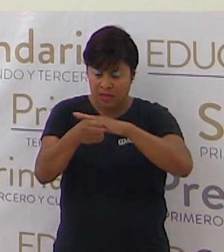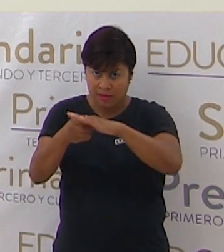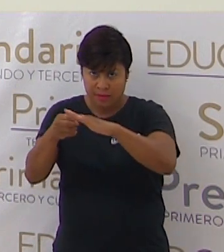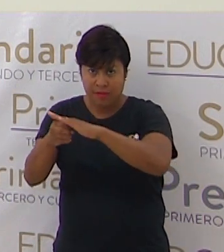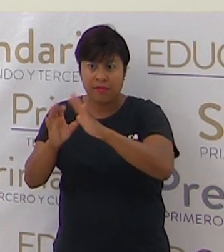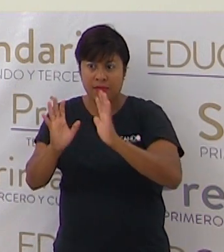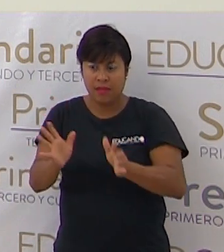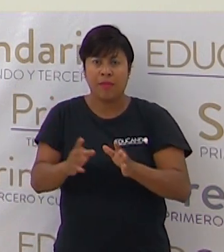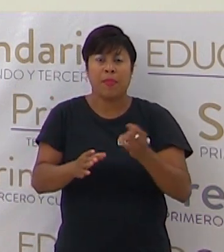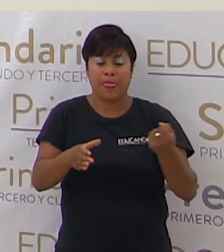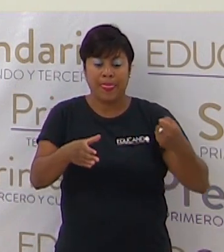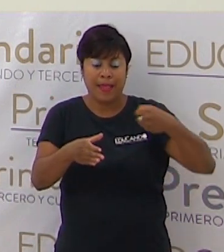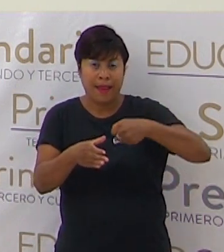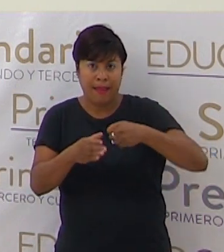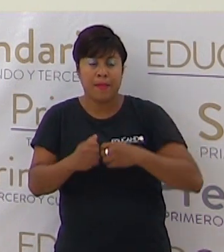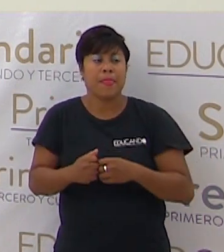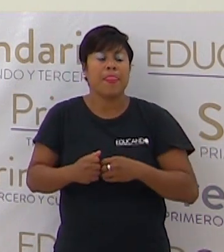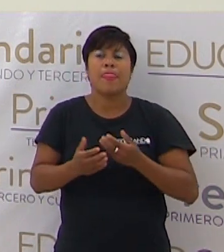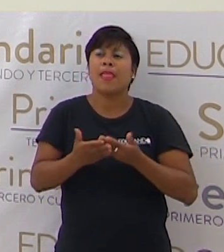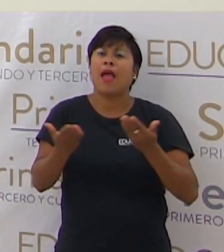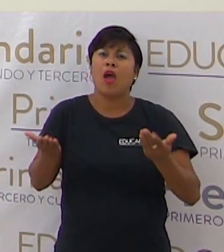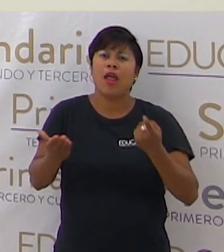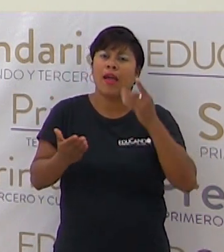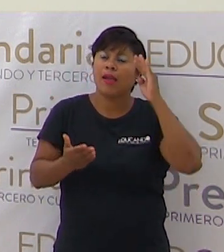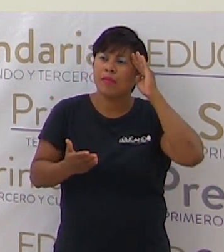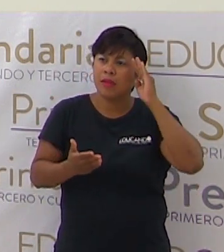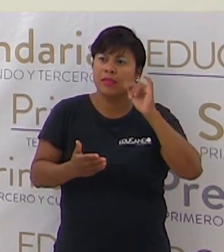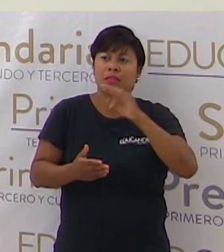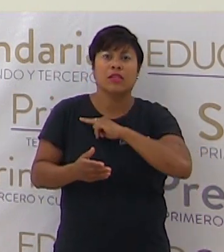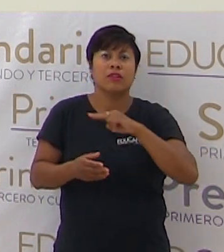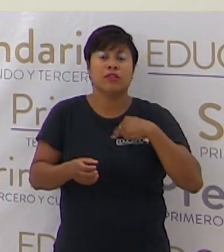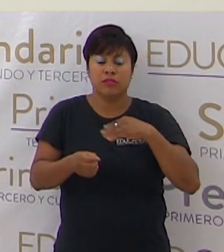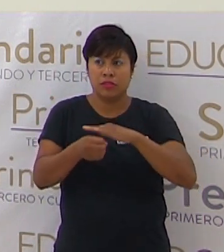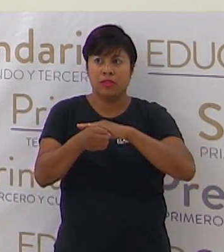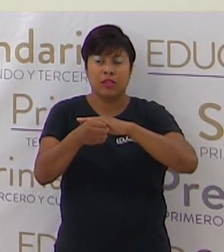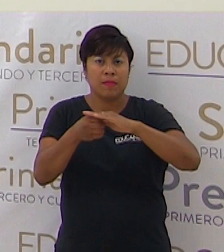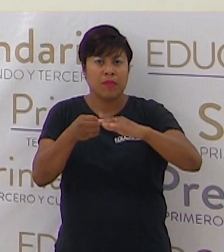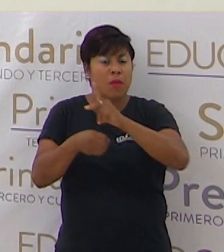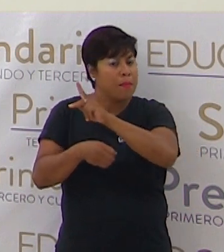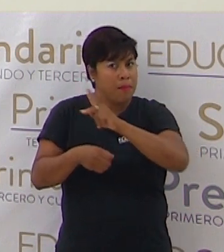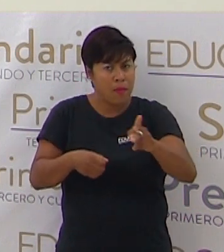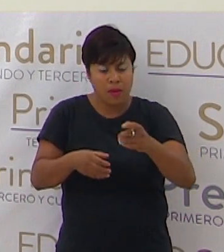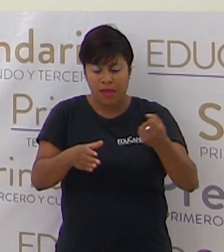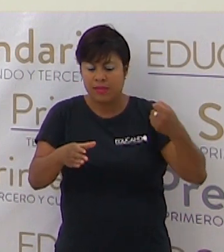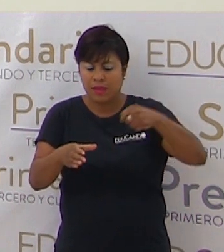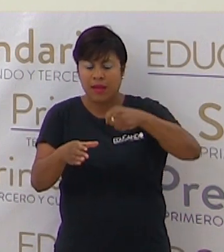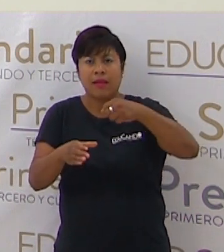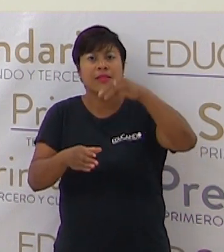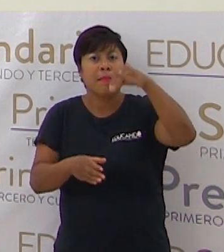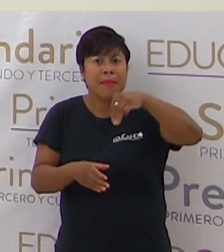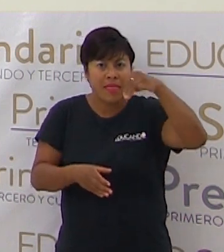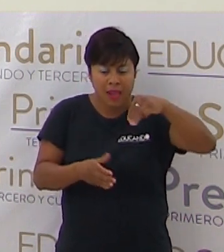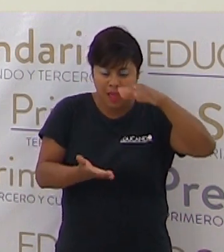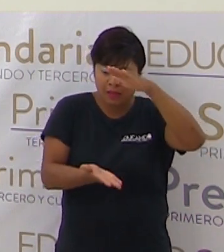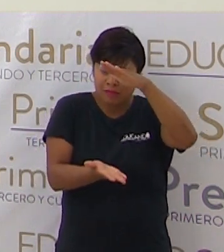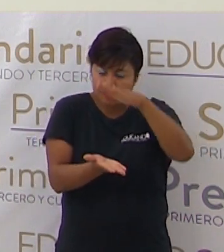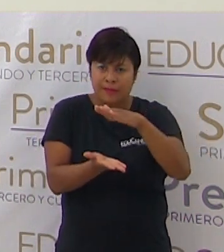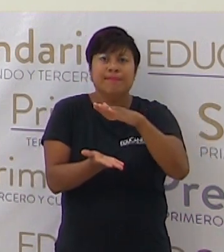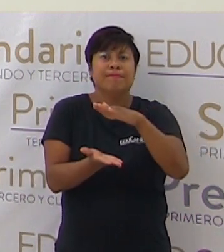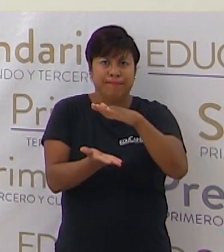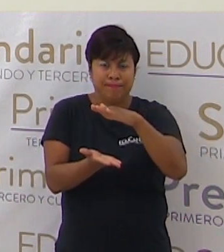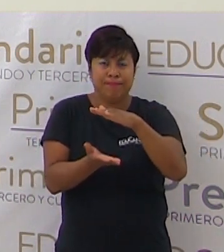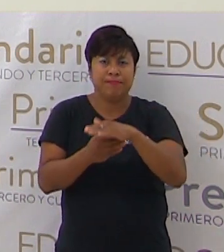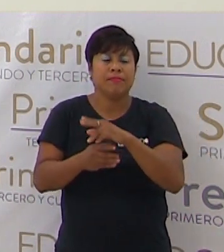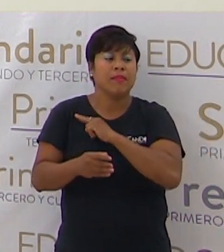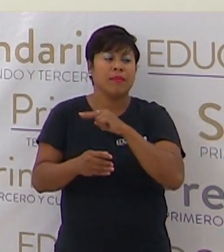grandes. Ahora, ¿qué te parece si llenamos puras jarras medianas? ¿Sí? Bien, vamos